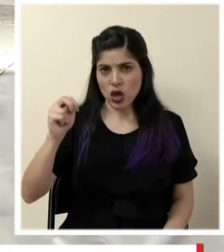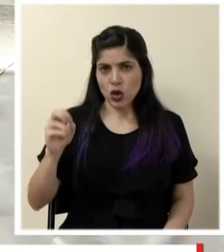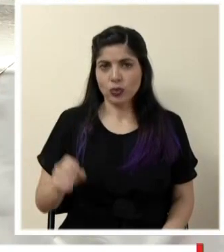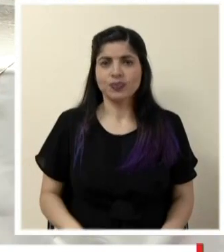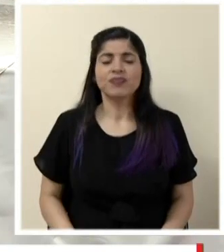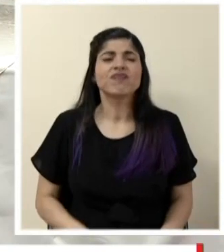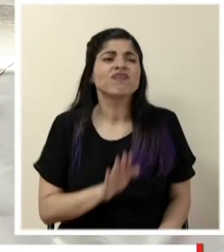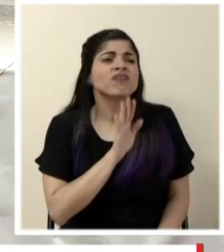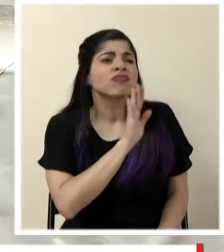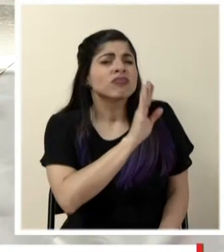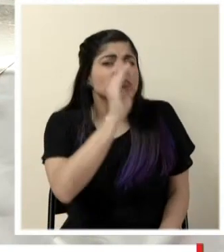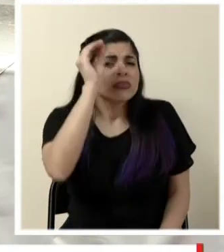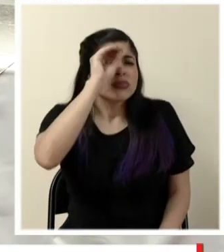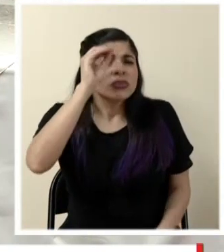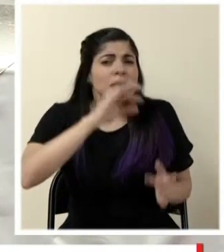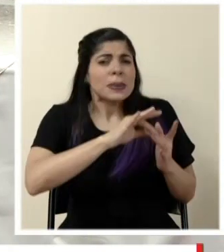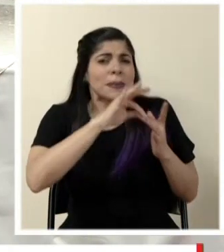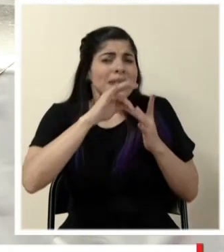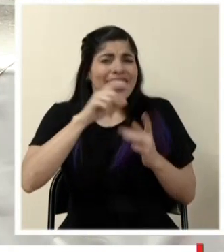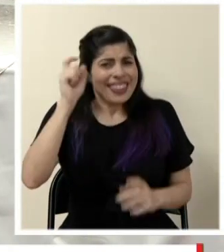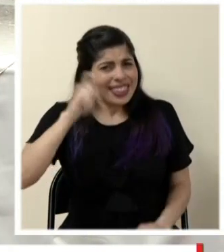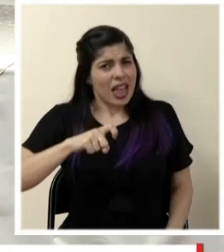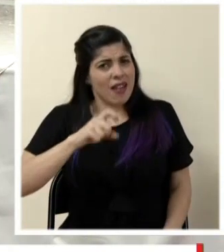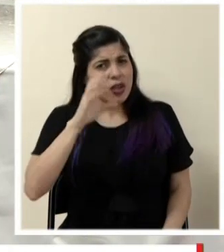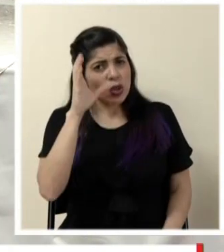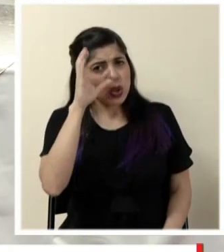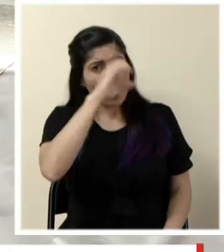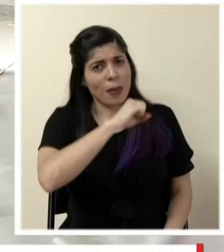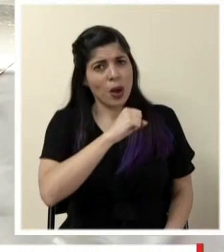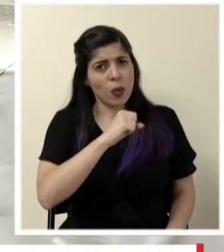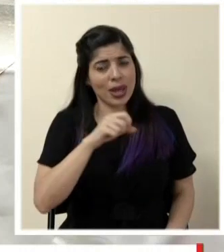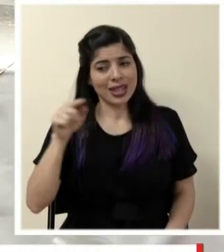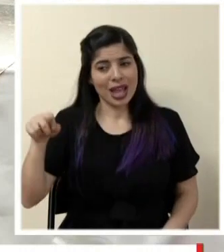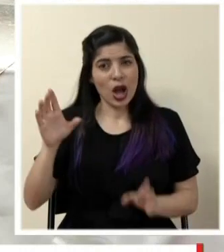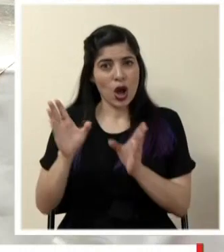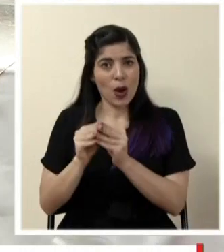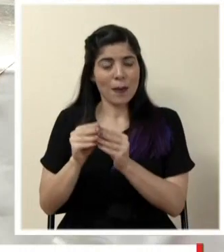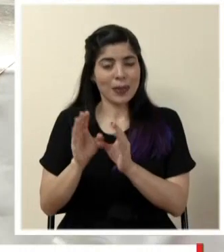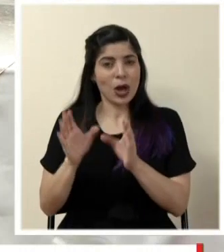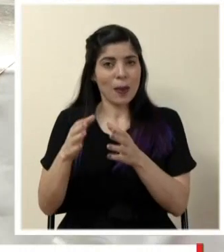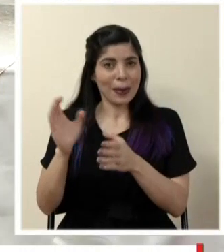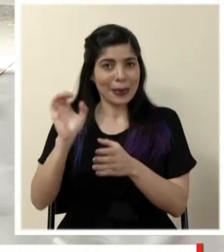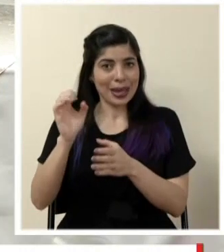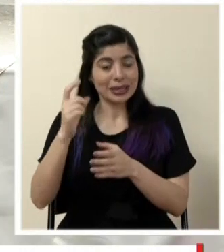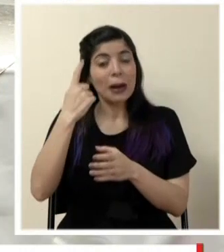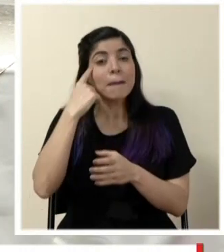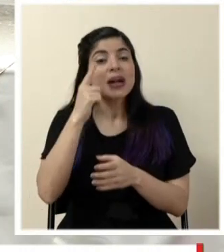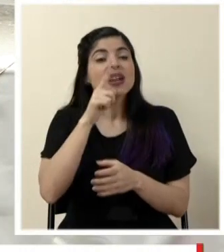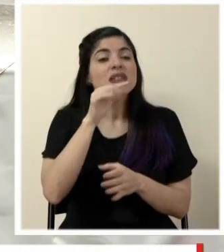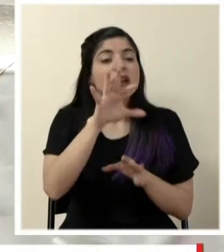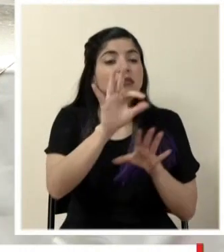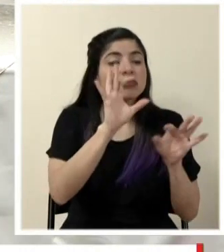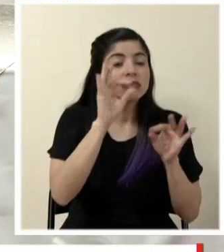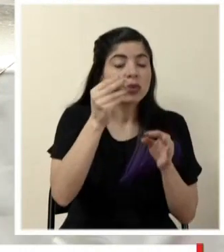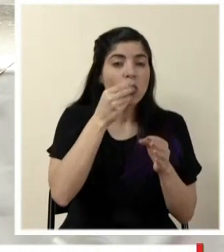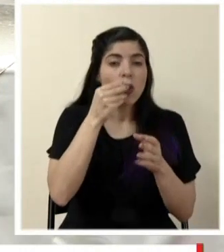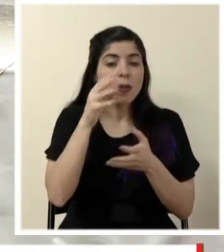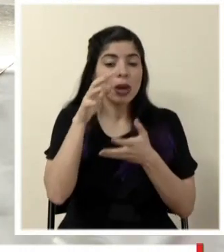principales criterios que deben tomar en cuenta los comités de emergencia local para asignar los diarios? Y se nos